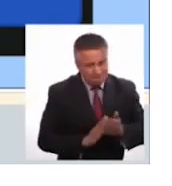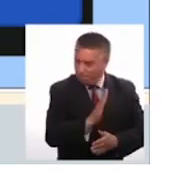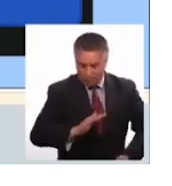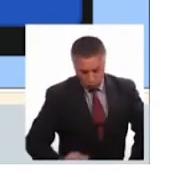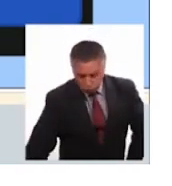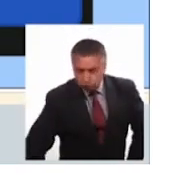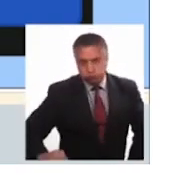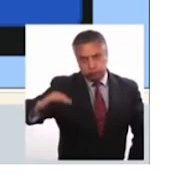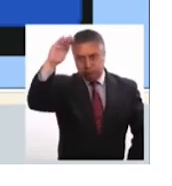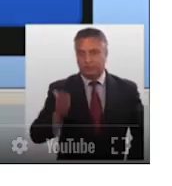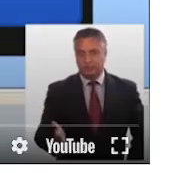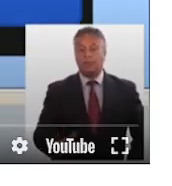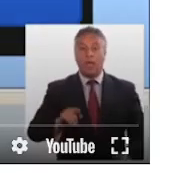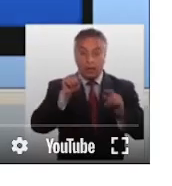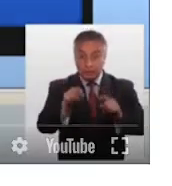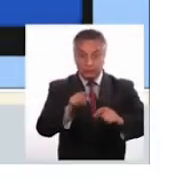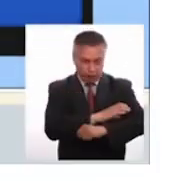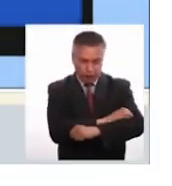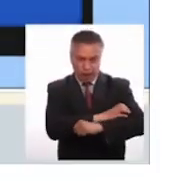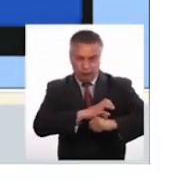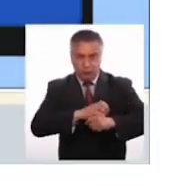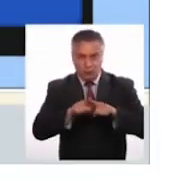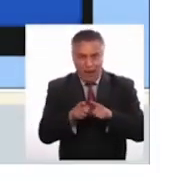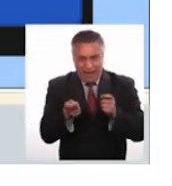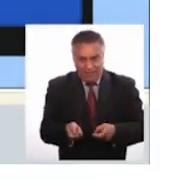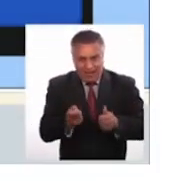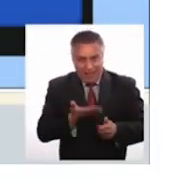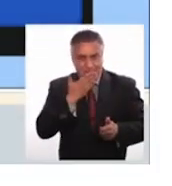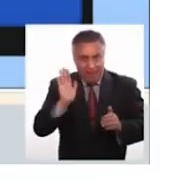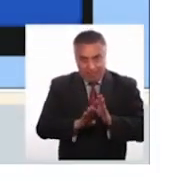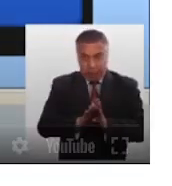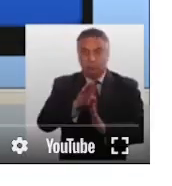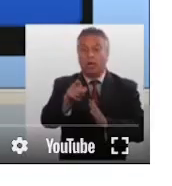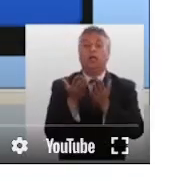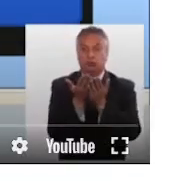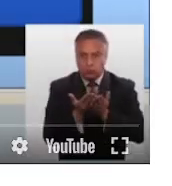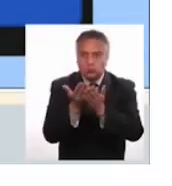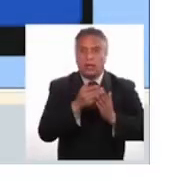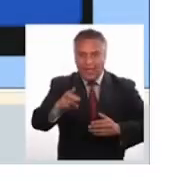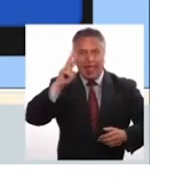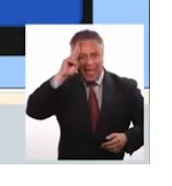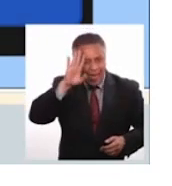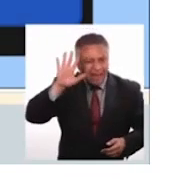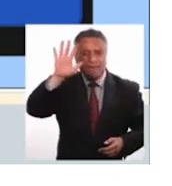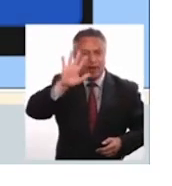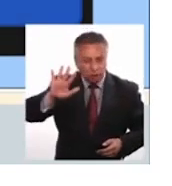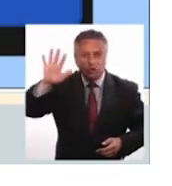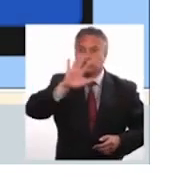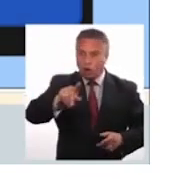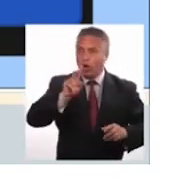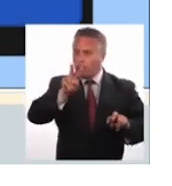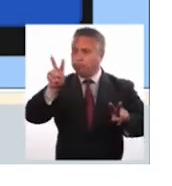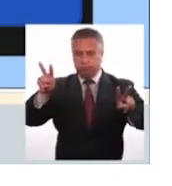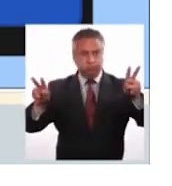primero básico. El trabajo para el fortalecimiento de esta habilidad requiere que centremos al estudiante en una reflexión permanente sobre